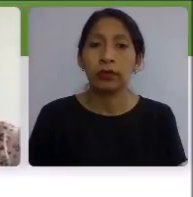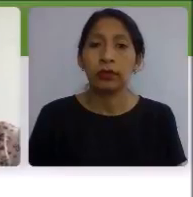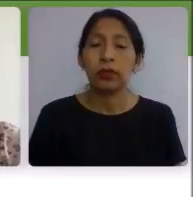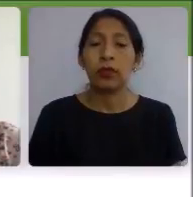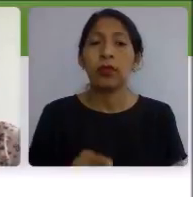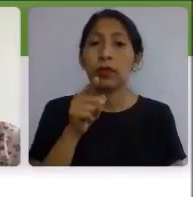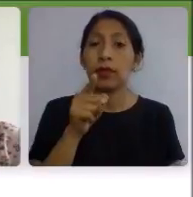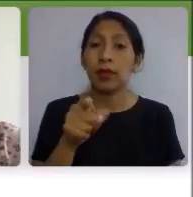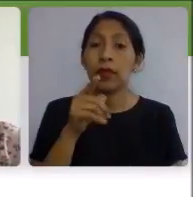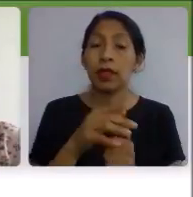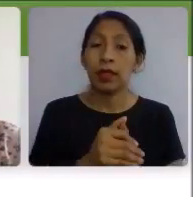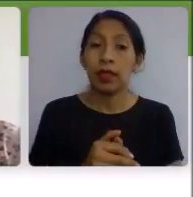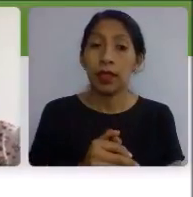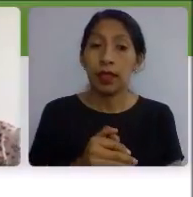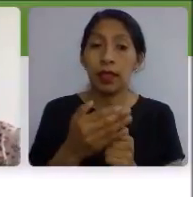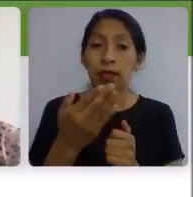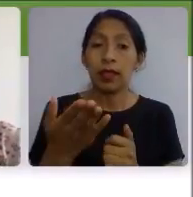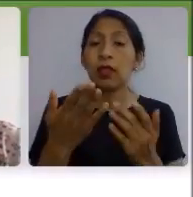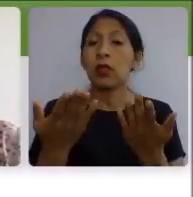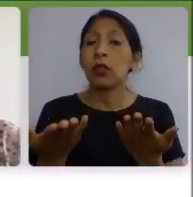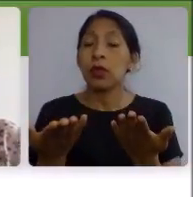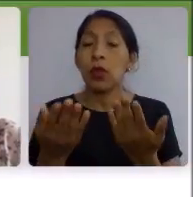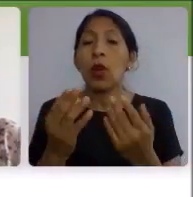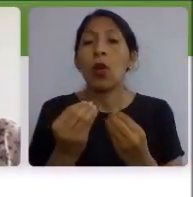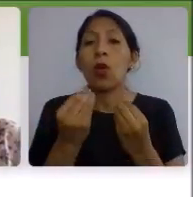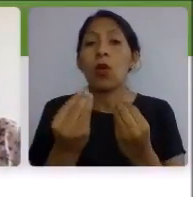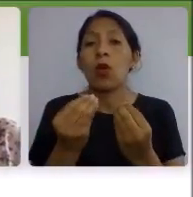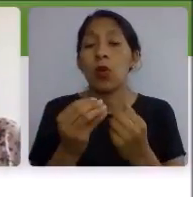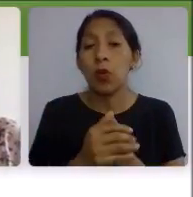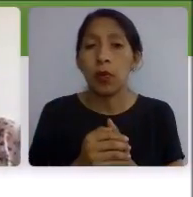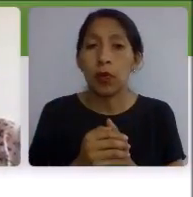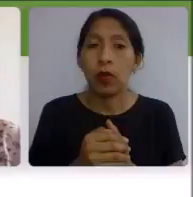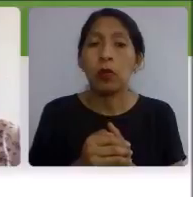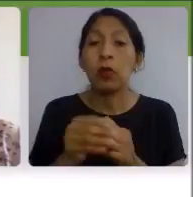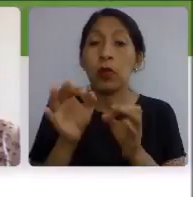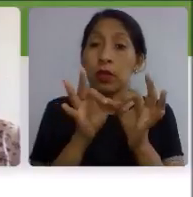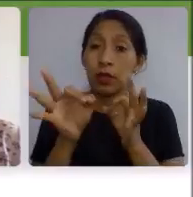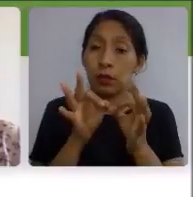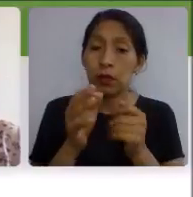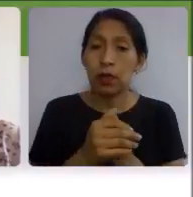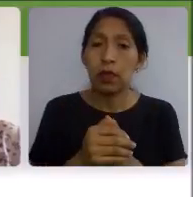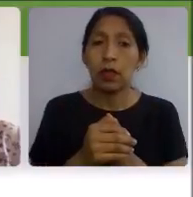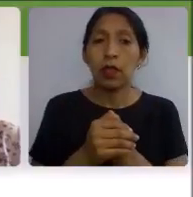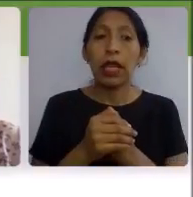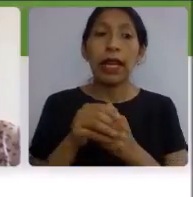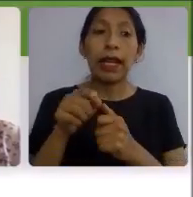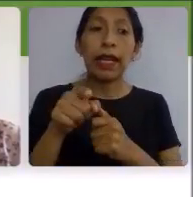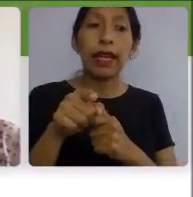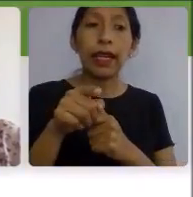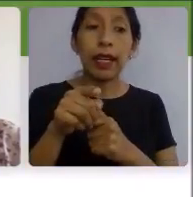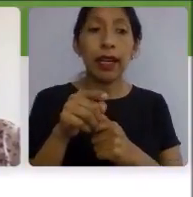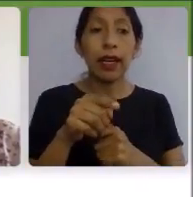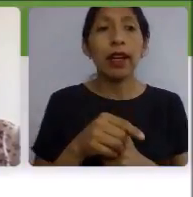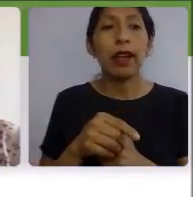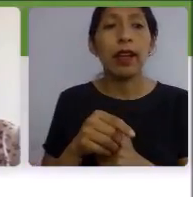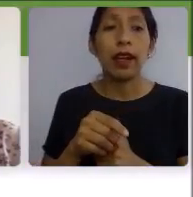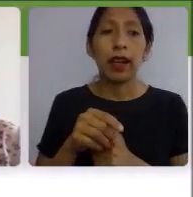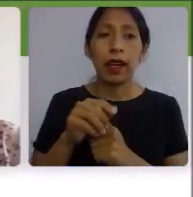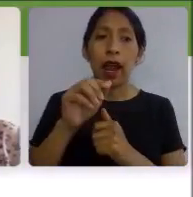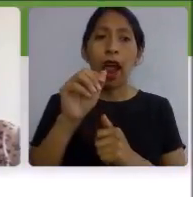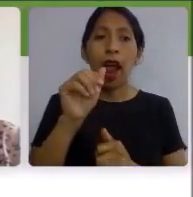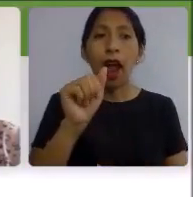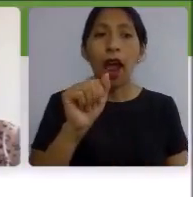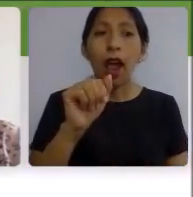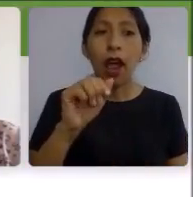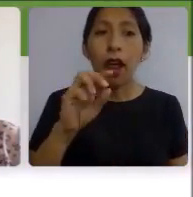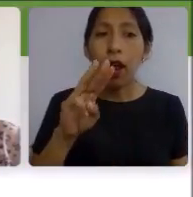aspectos claves y diferenciadores del mercado. Como les mencionaba, el aviturismo, el bird watching, es un nicho